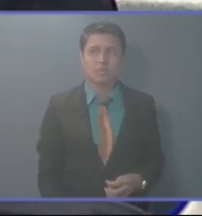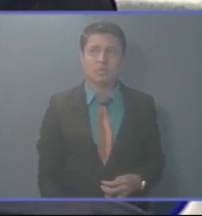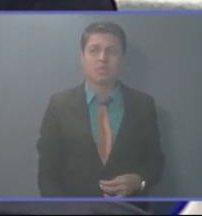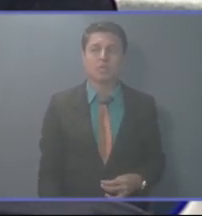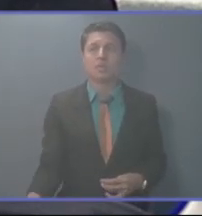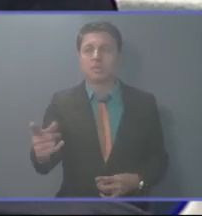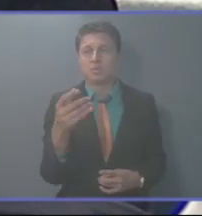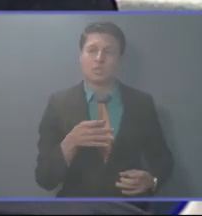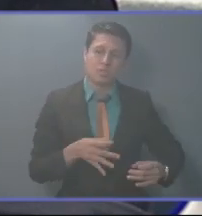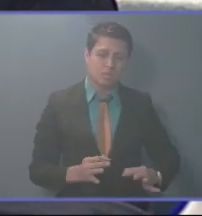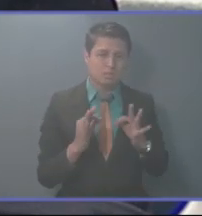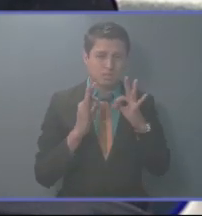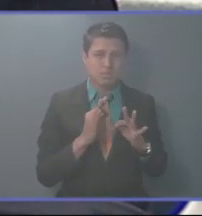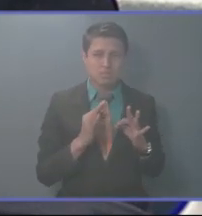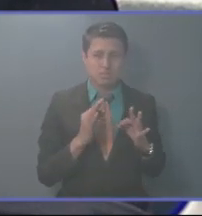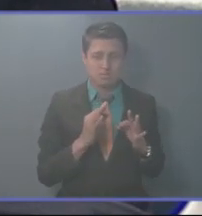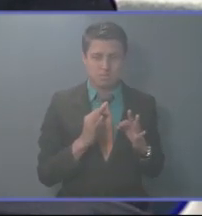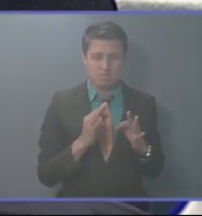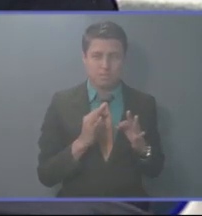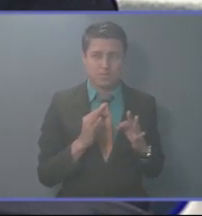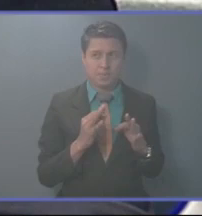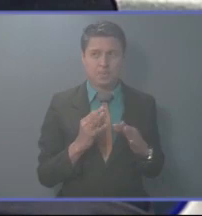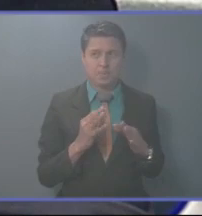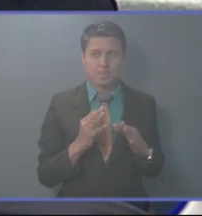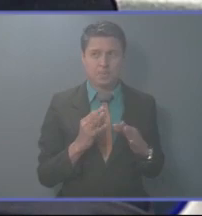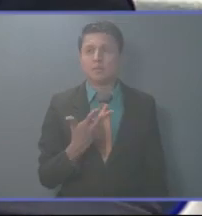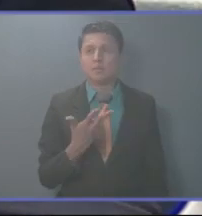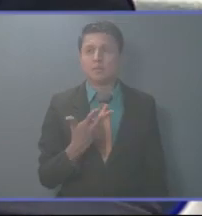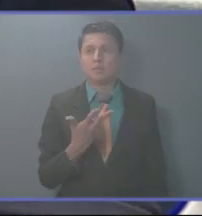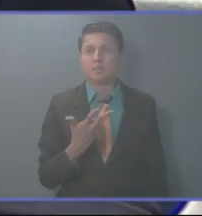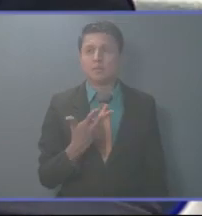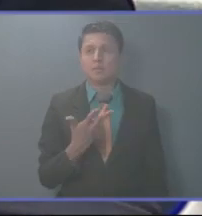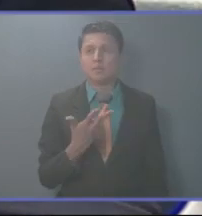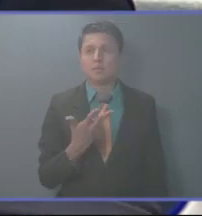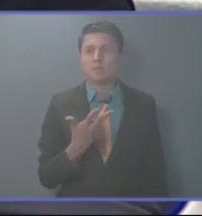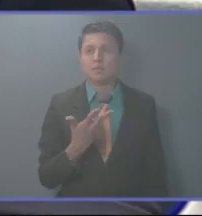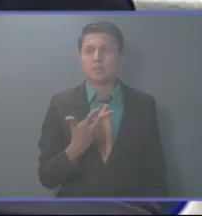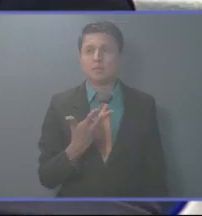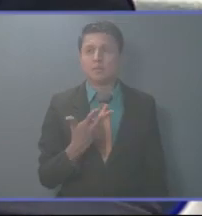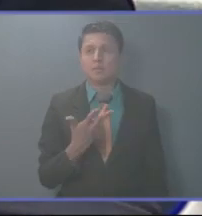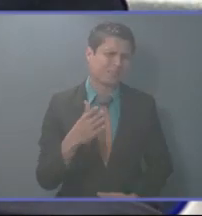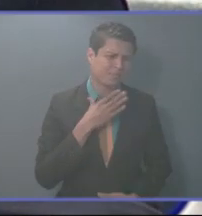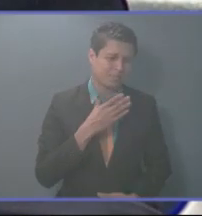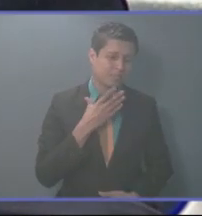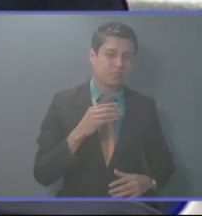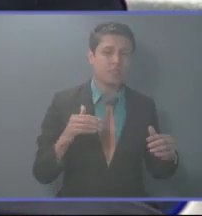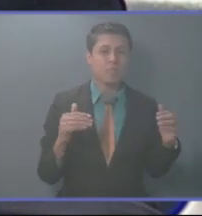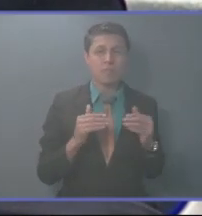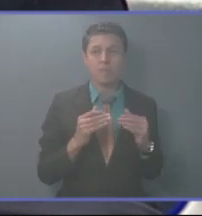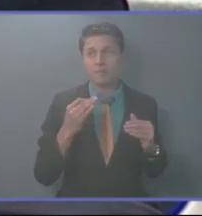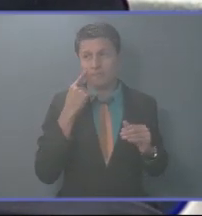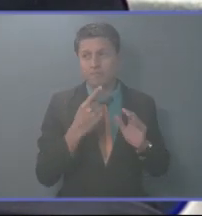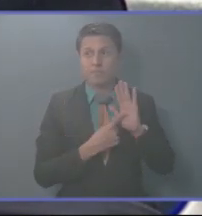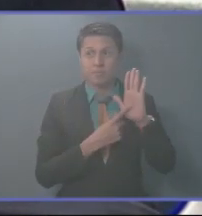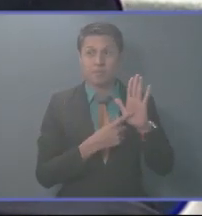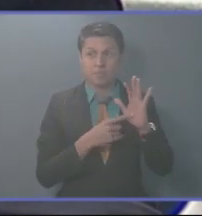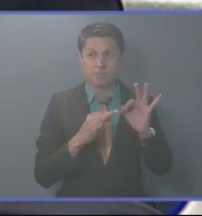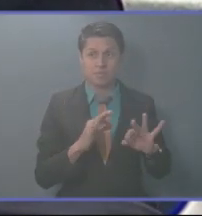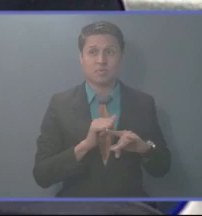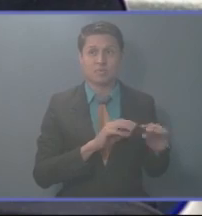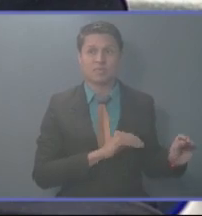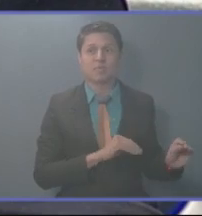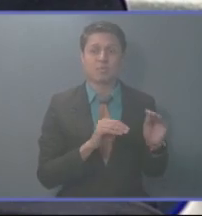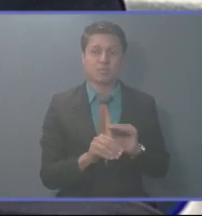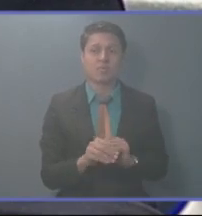Las mismas no tendrán como principal objetivo las consecuencias materiales, sino que además se deberá trabajar en las medidas